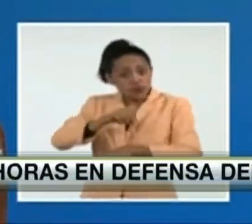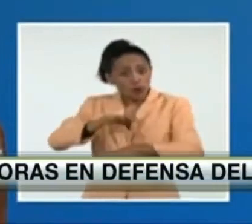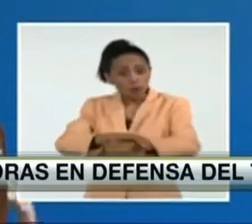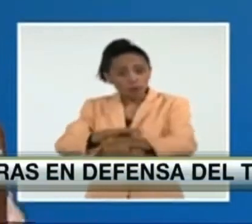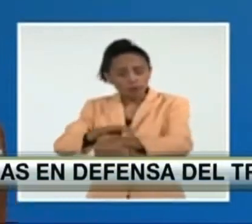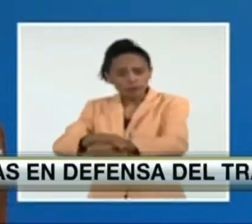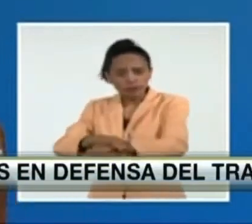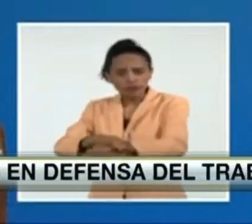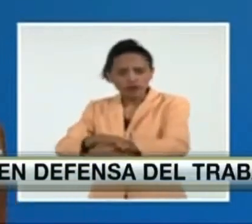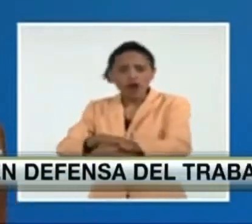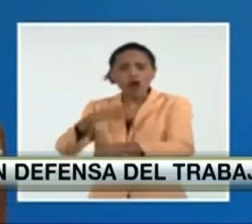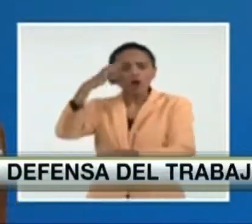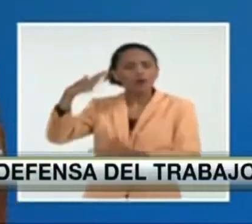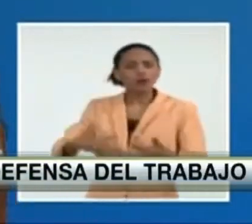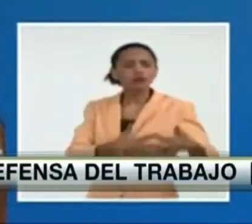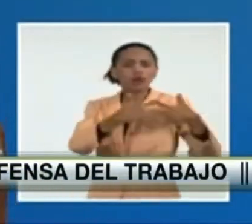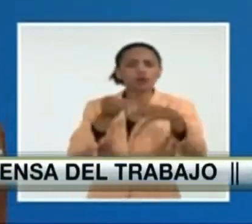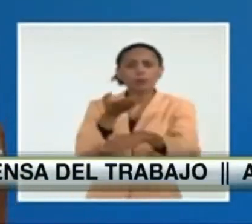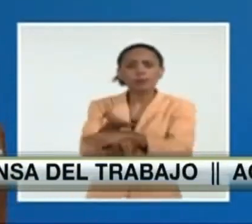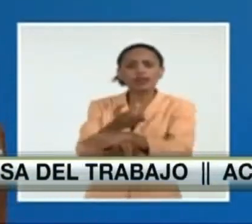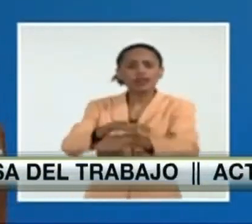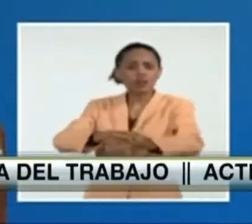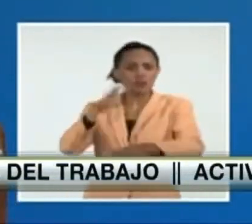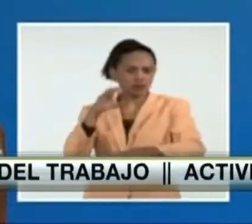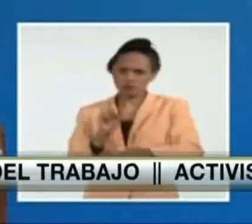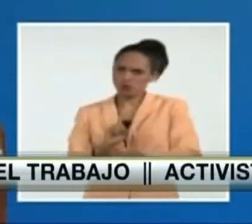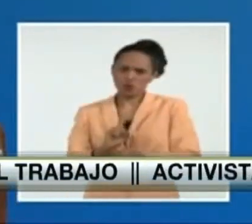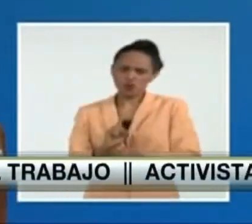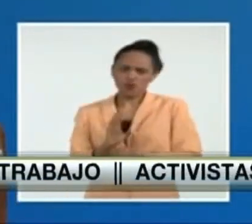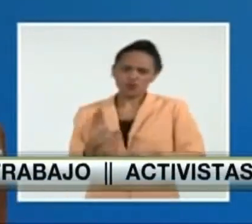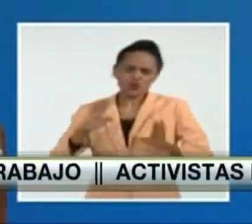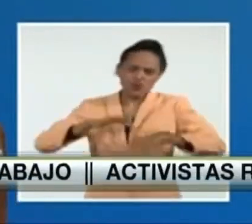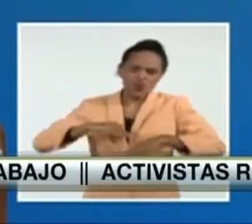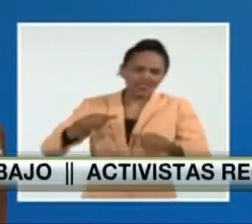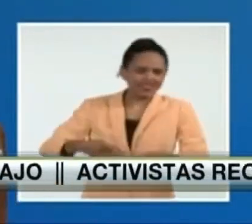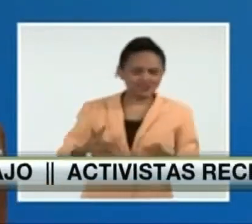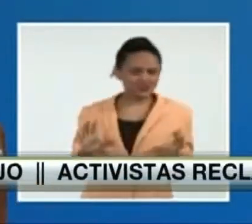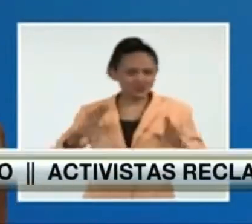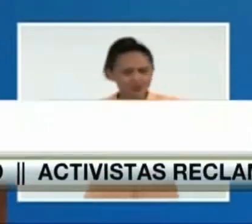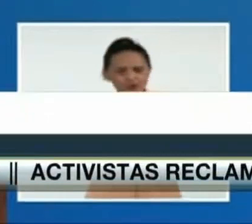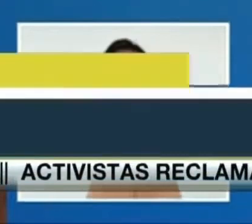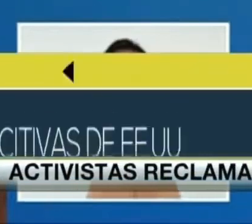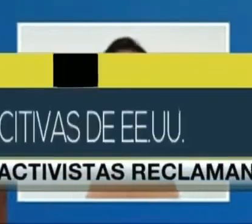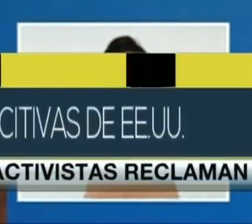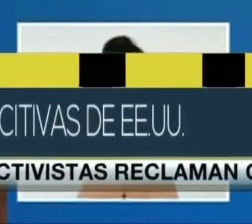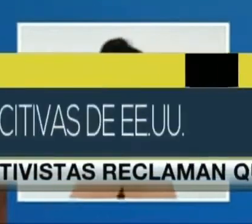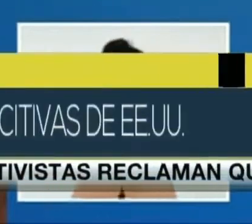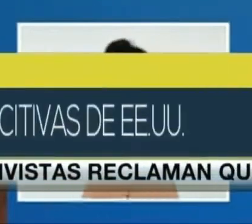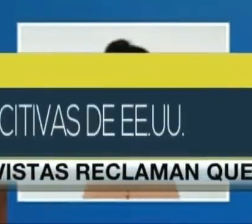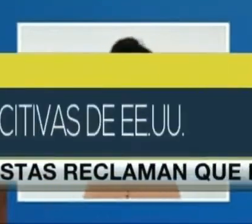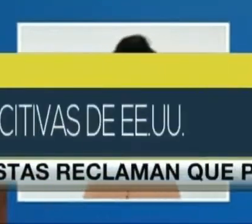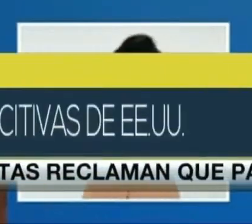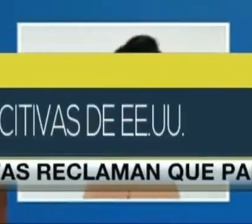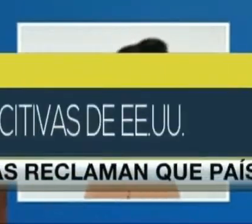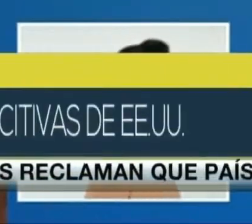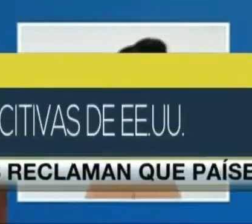Es un acto de injerencia e intervención en nuestros asuntos